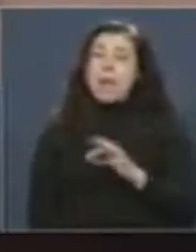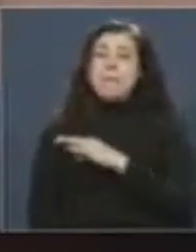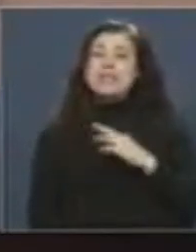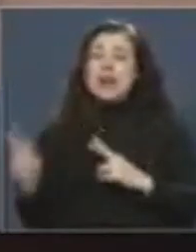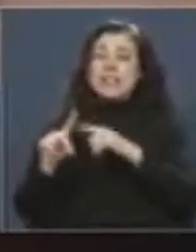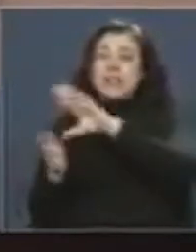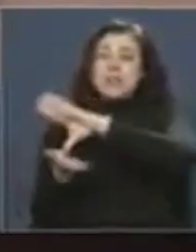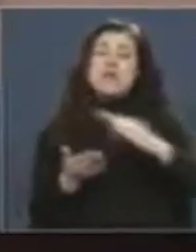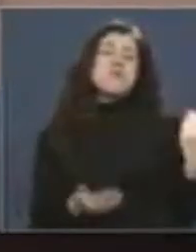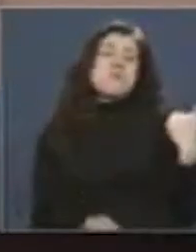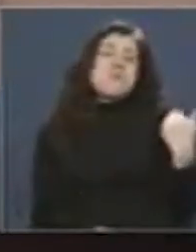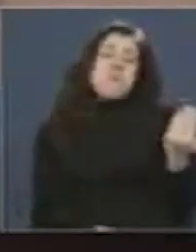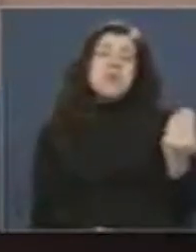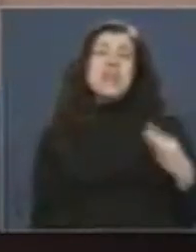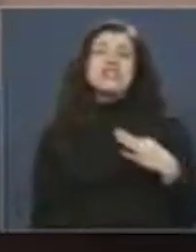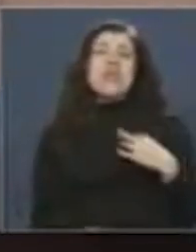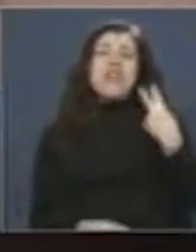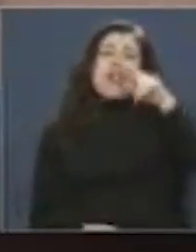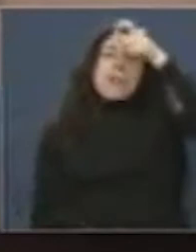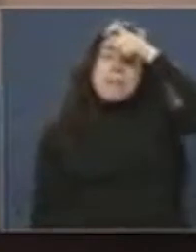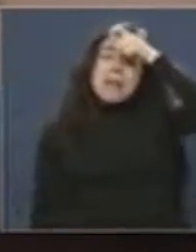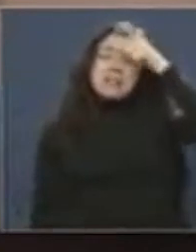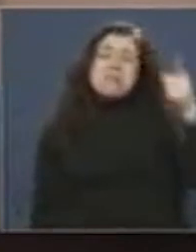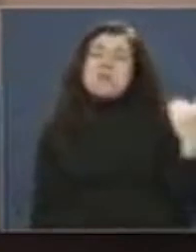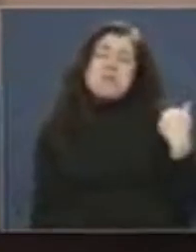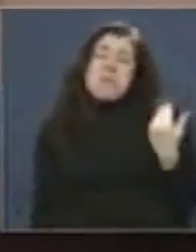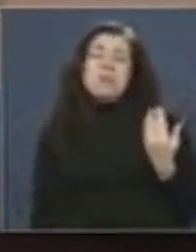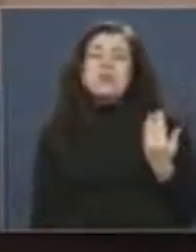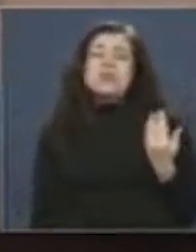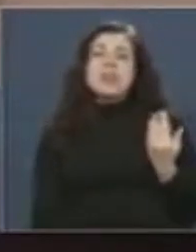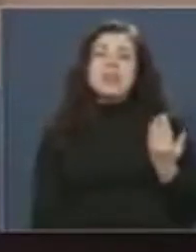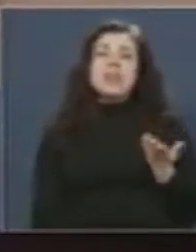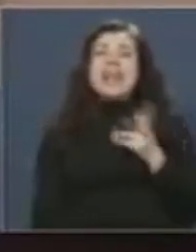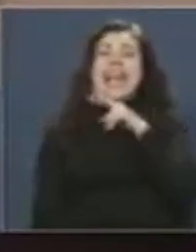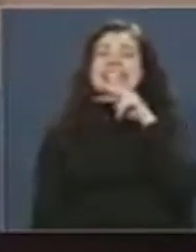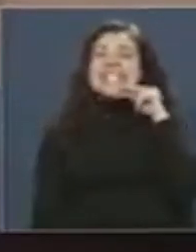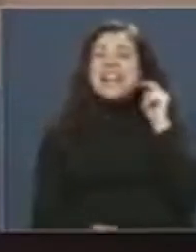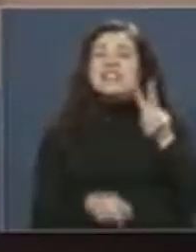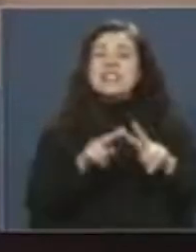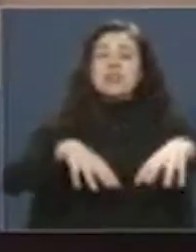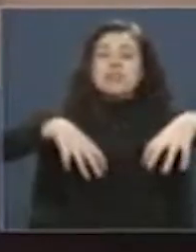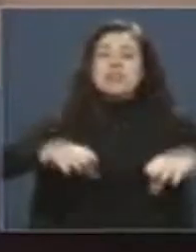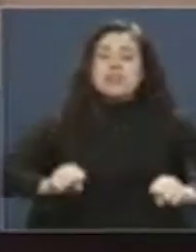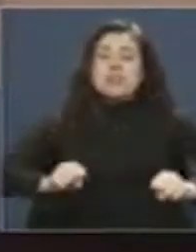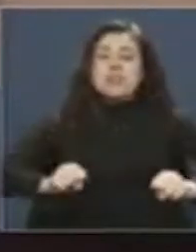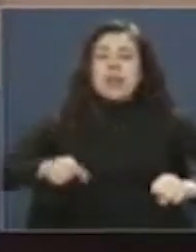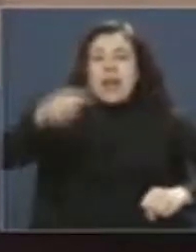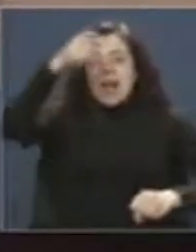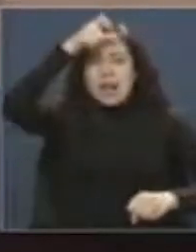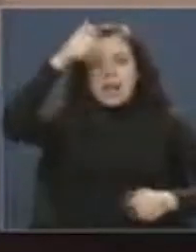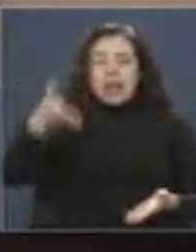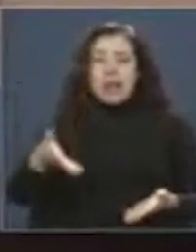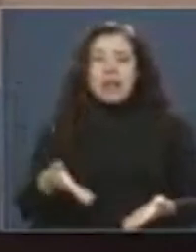no le importen los ciudadanos palestinos, no le importe la parte que Israel lleva adelante en territorios palestinos ocupados